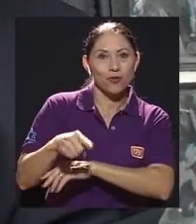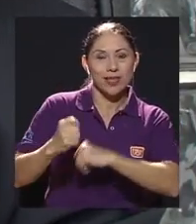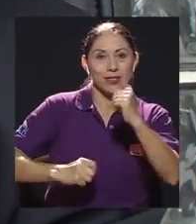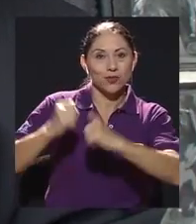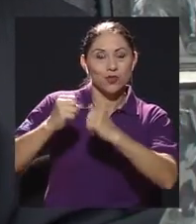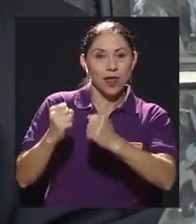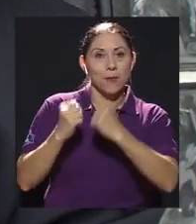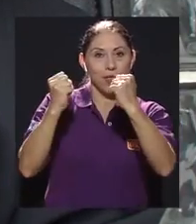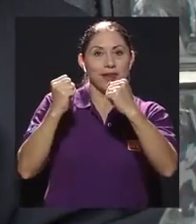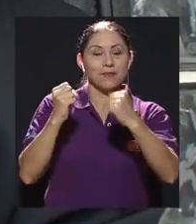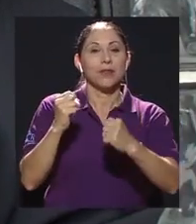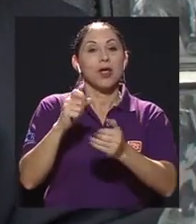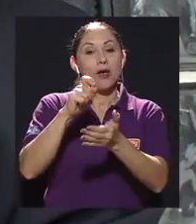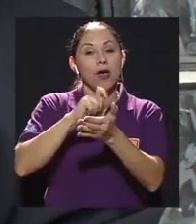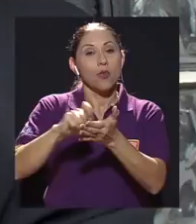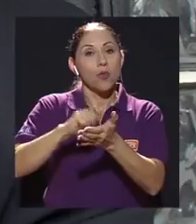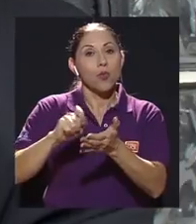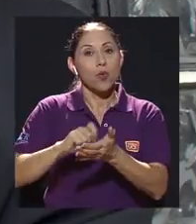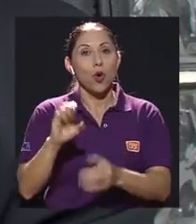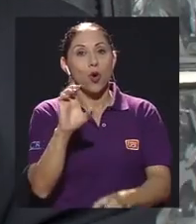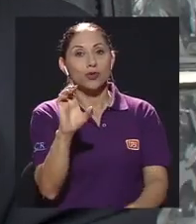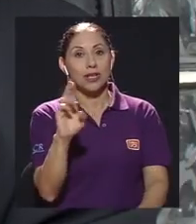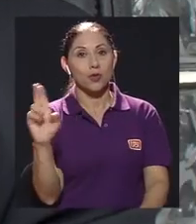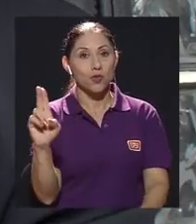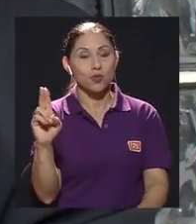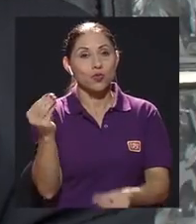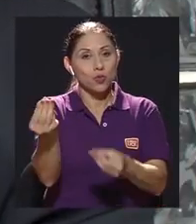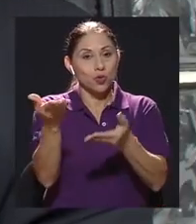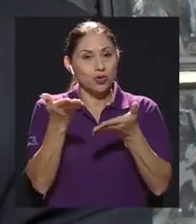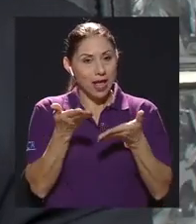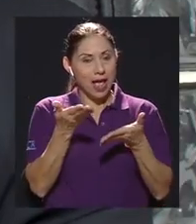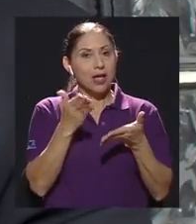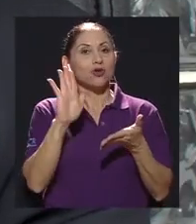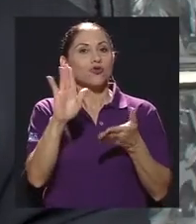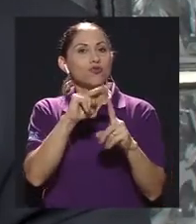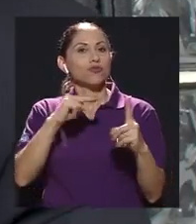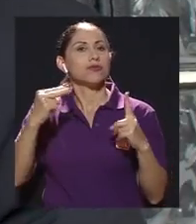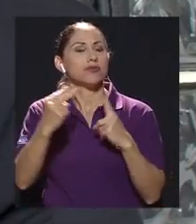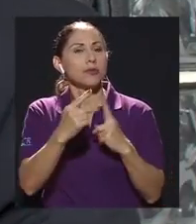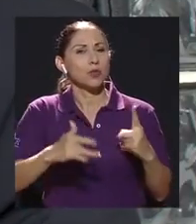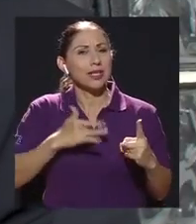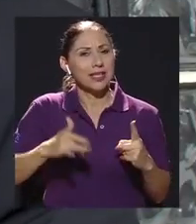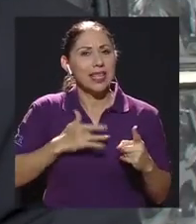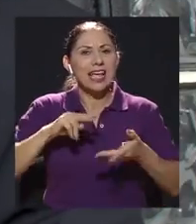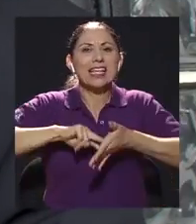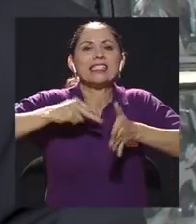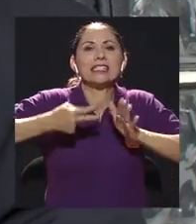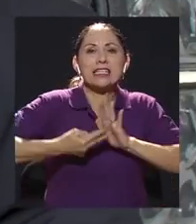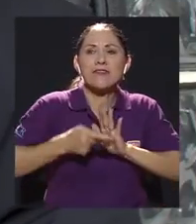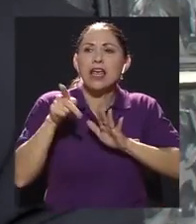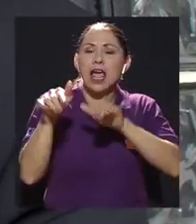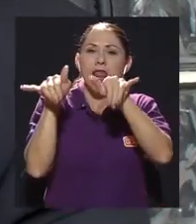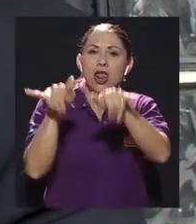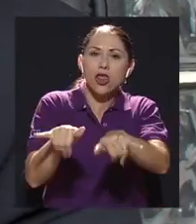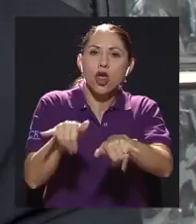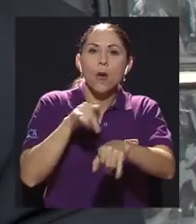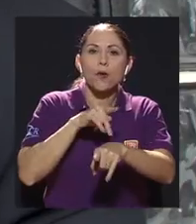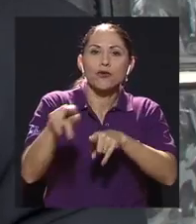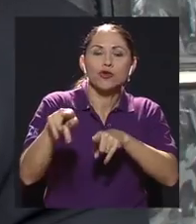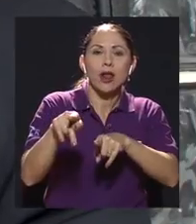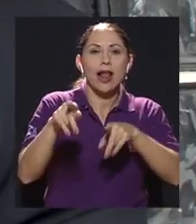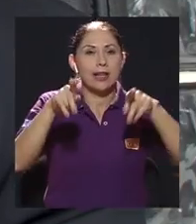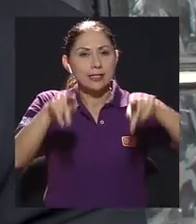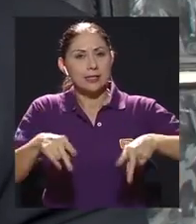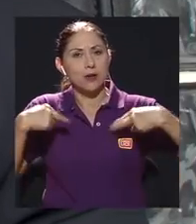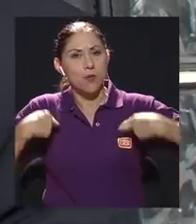entrega una interpretación muy sentida de lo que significa haber estado como profesional, como ser humano, ciudadano,